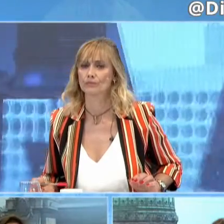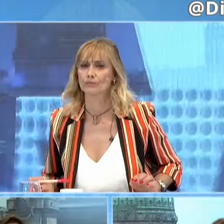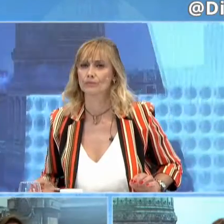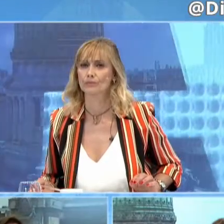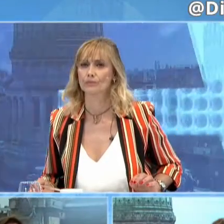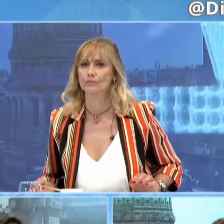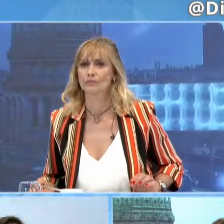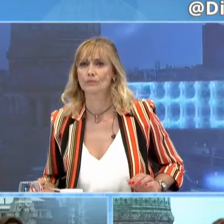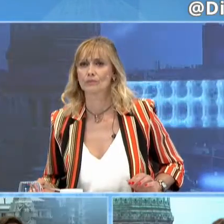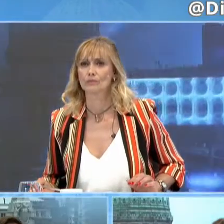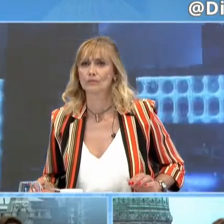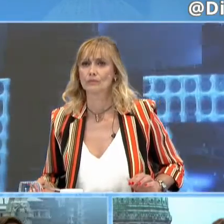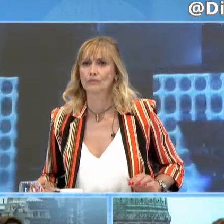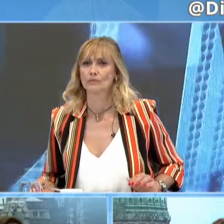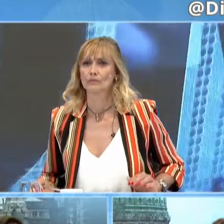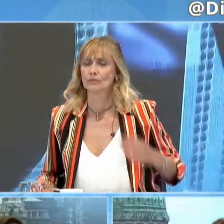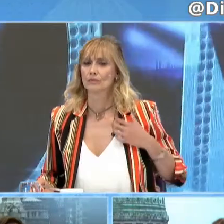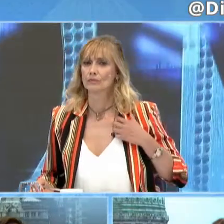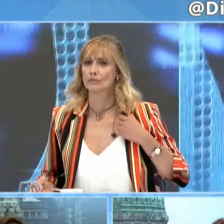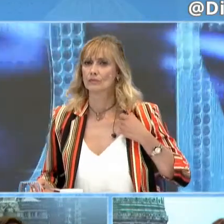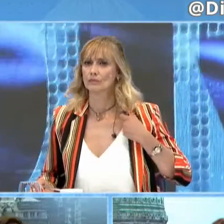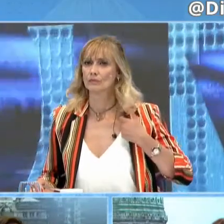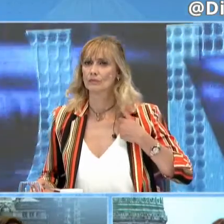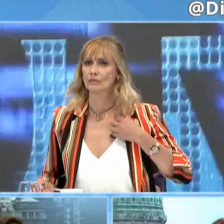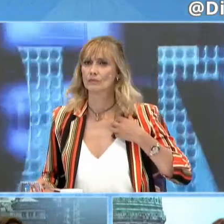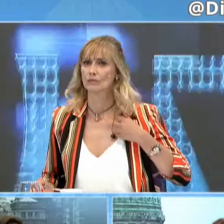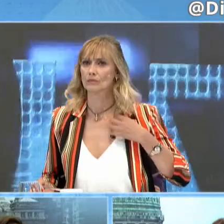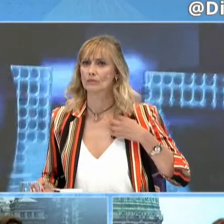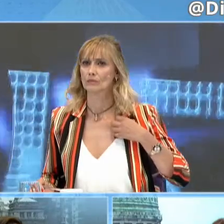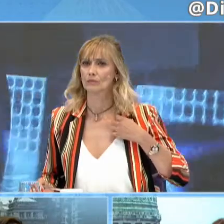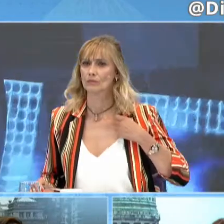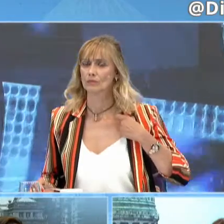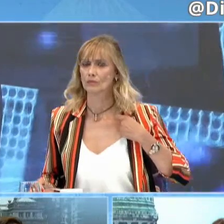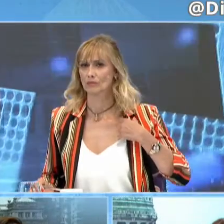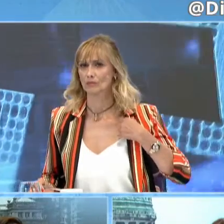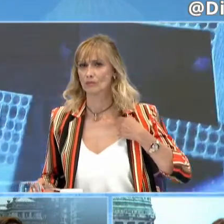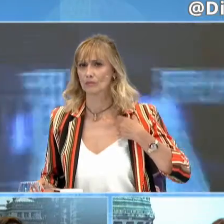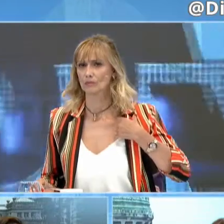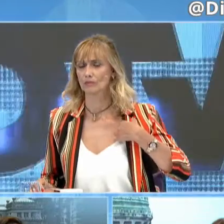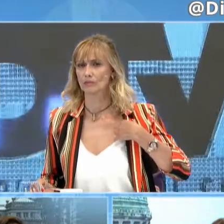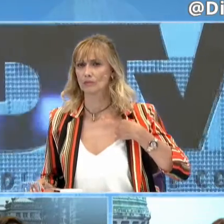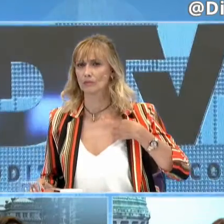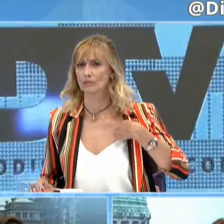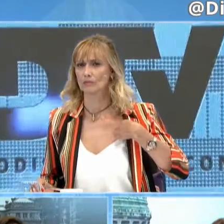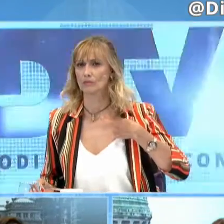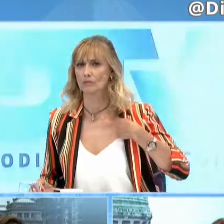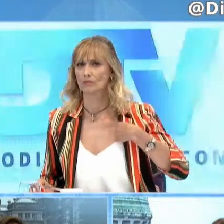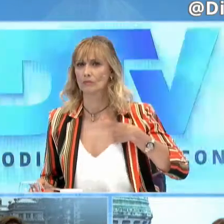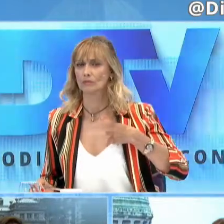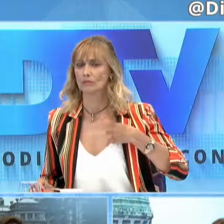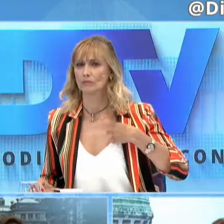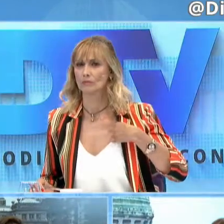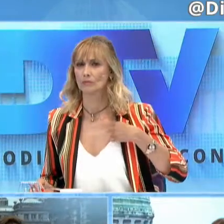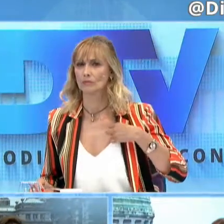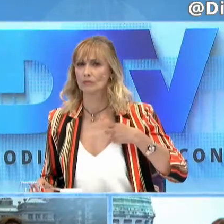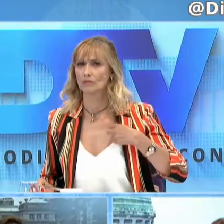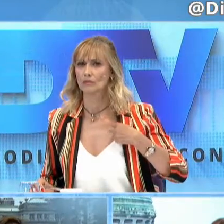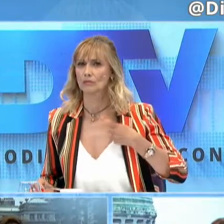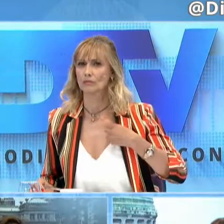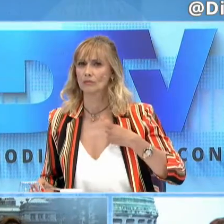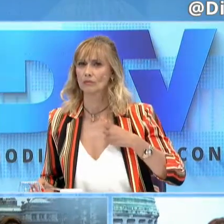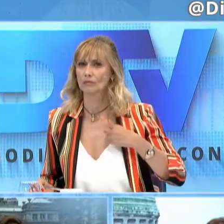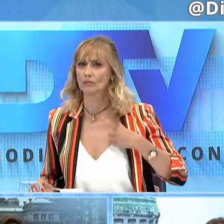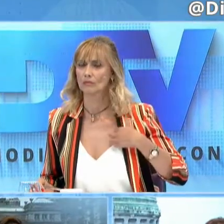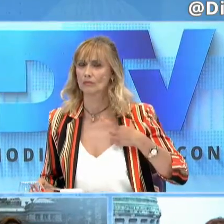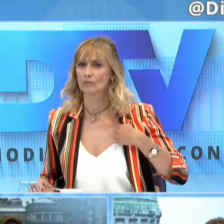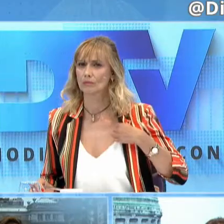empresas que han tenido la idea, porque acá parte de un prejuicio también, que toda aquella empresa que tenga una radicación